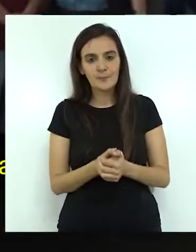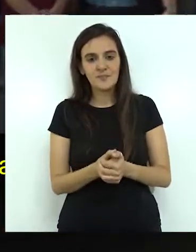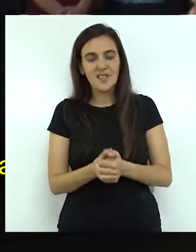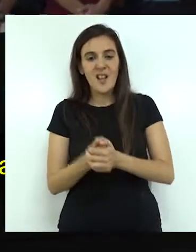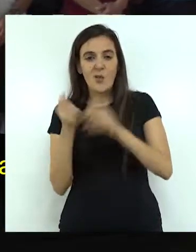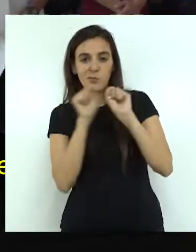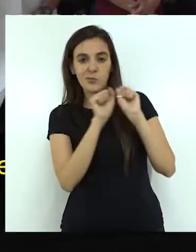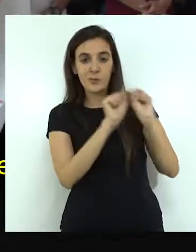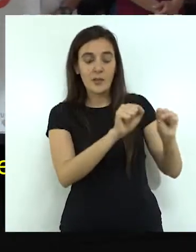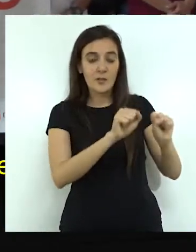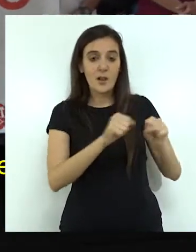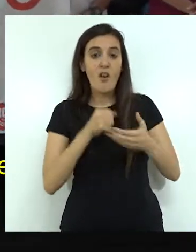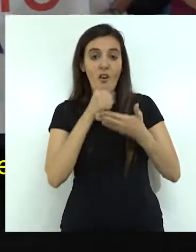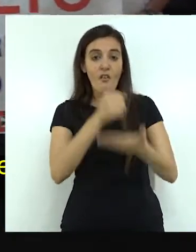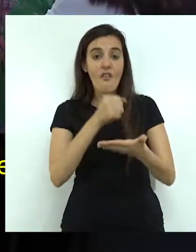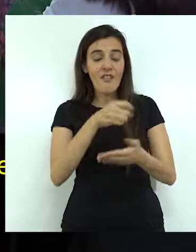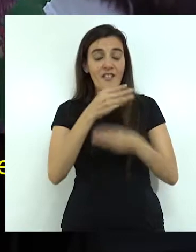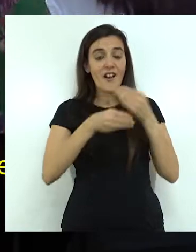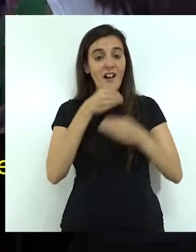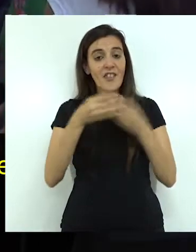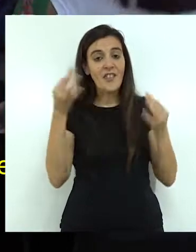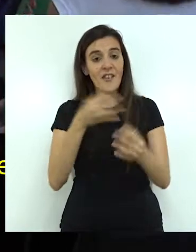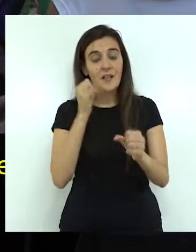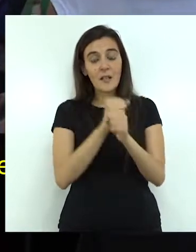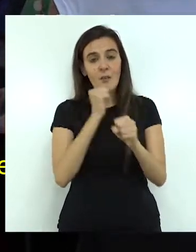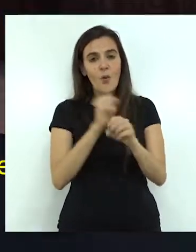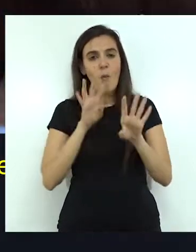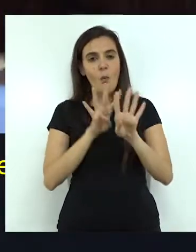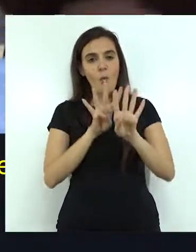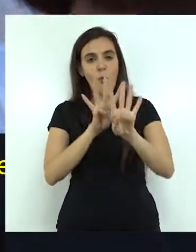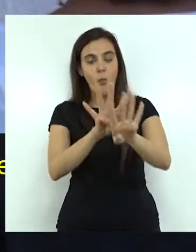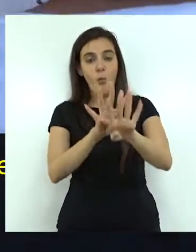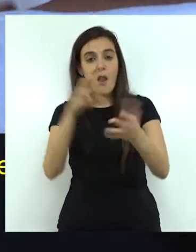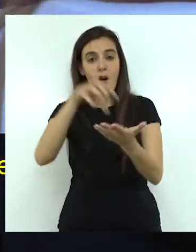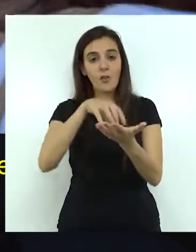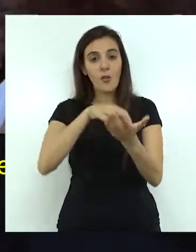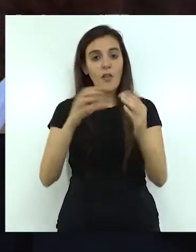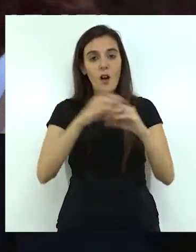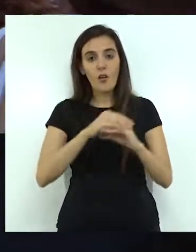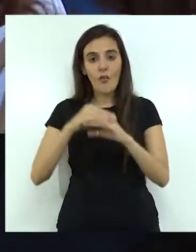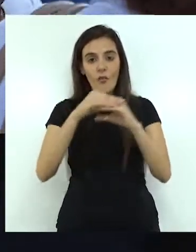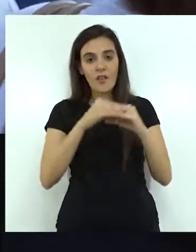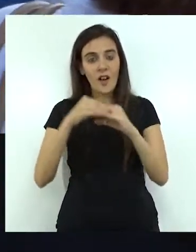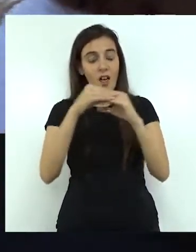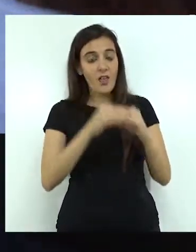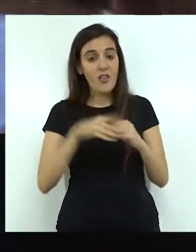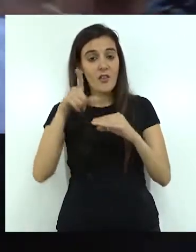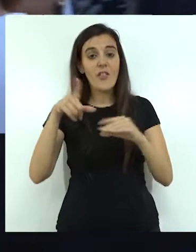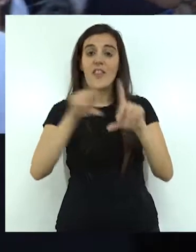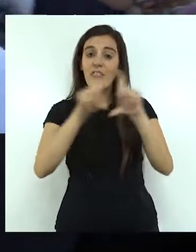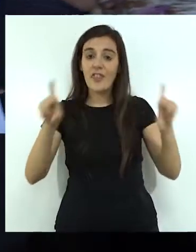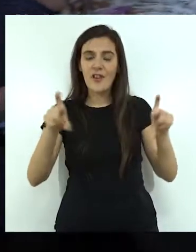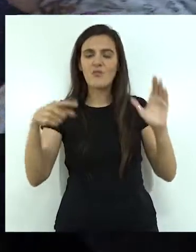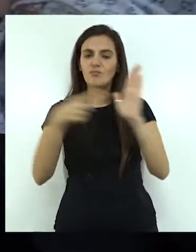la oferta patronal ha llevado a los trabajadores a concentrarse ante la sede de la confederación de empresarios de ceuta reivindicando así un